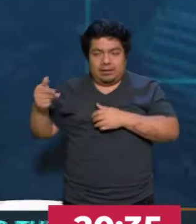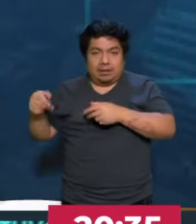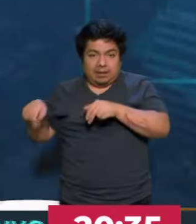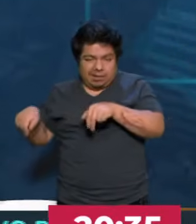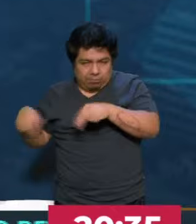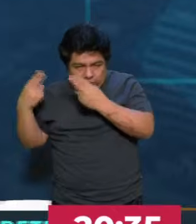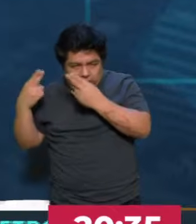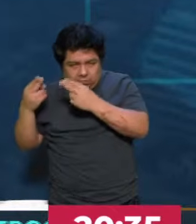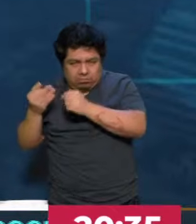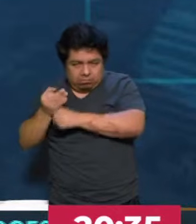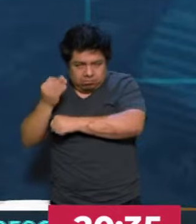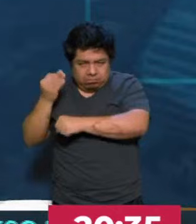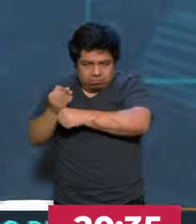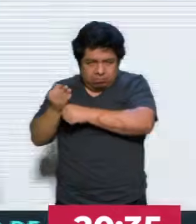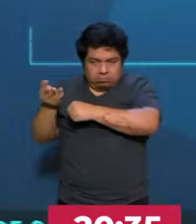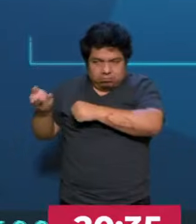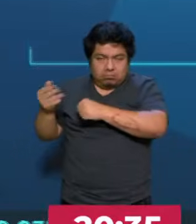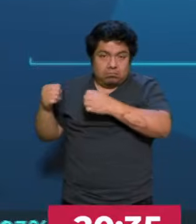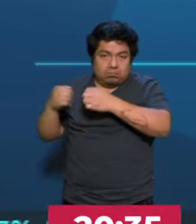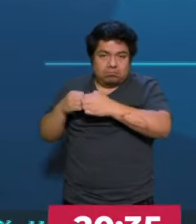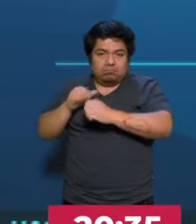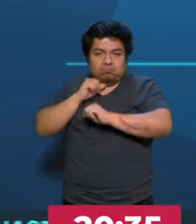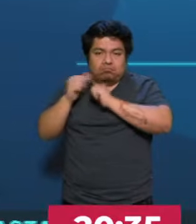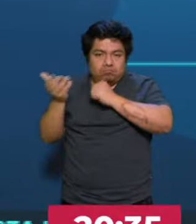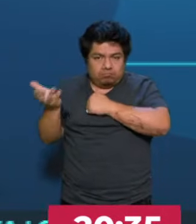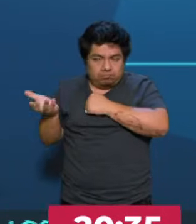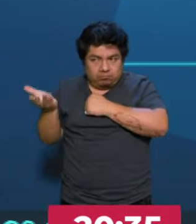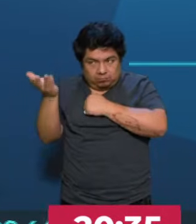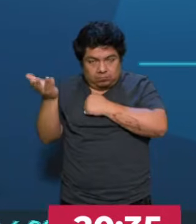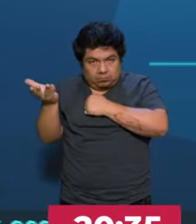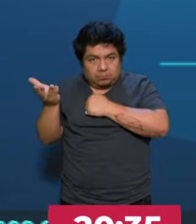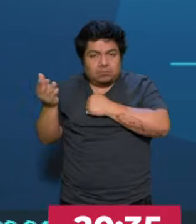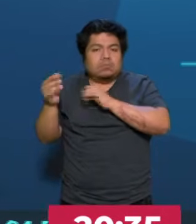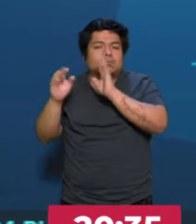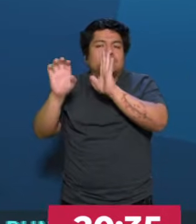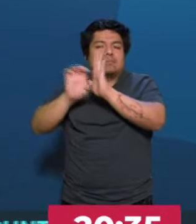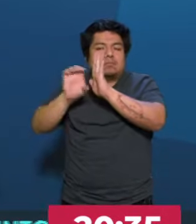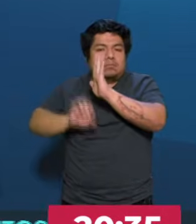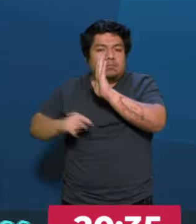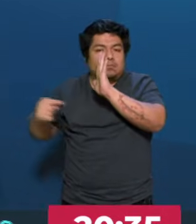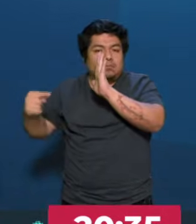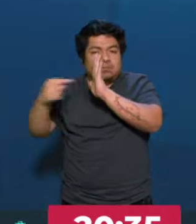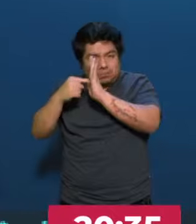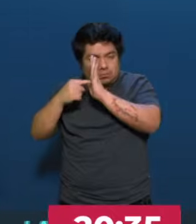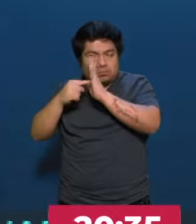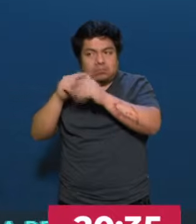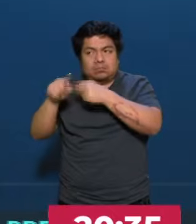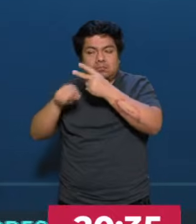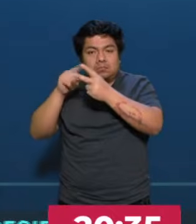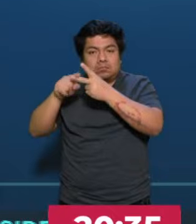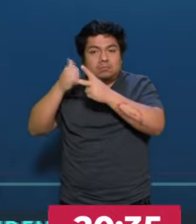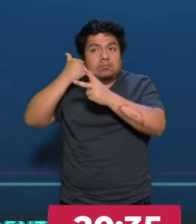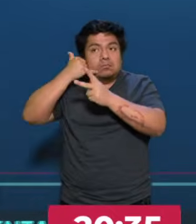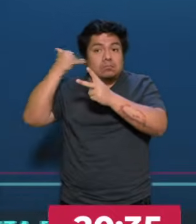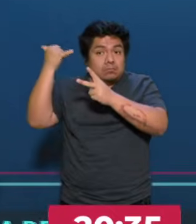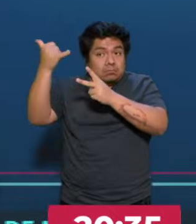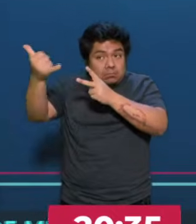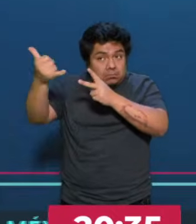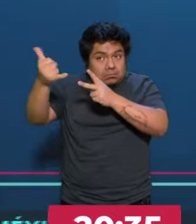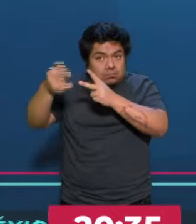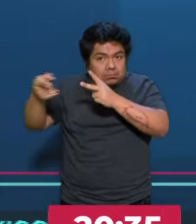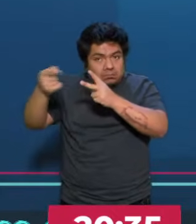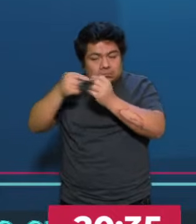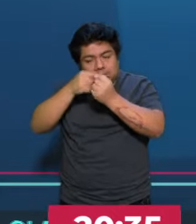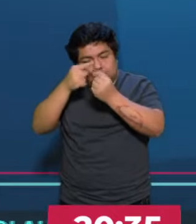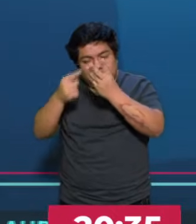decir, las que no tienen que ver con urgencias o emergencias, sean accionar botones de auxilio de pánico o se trate también de llamar a cualquiera de